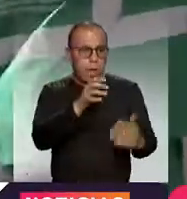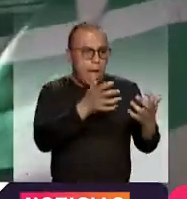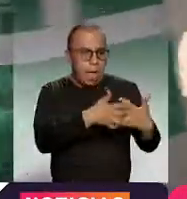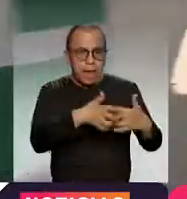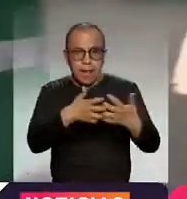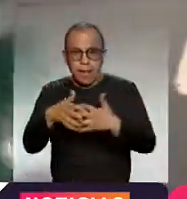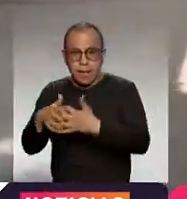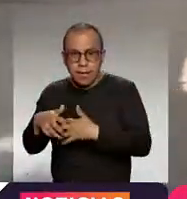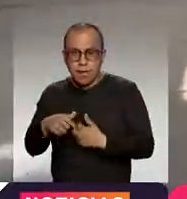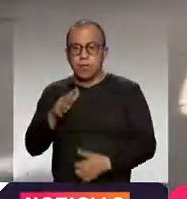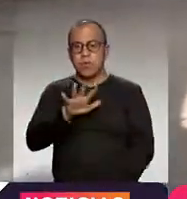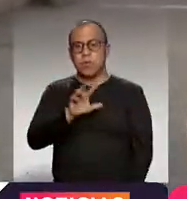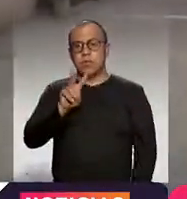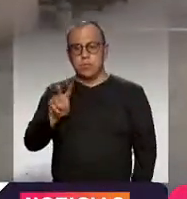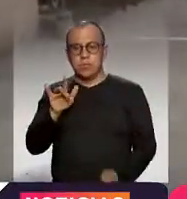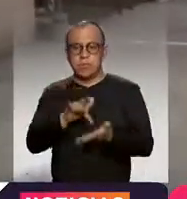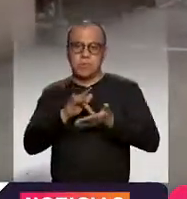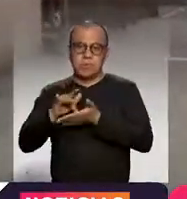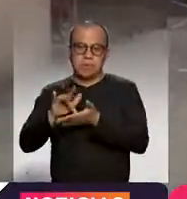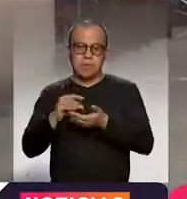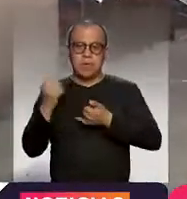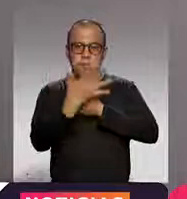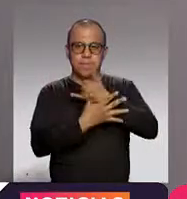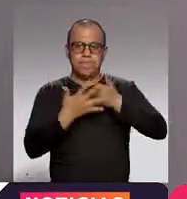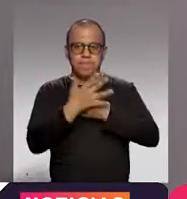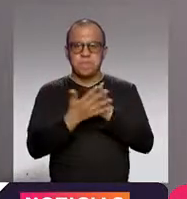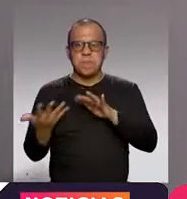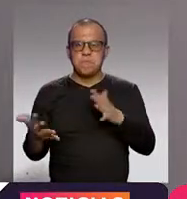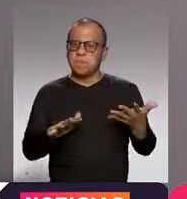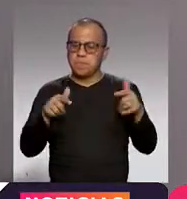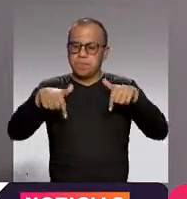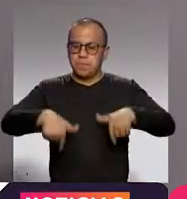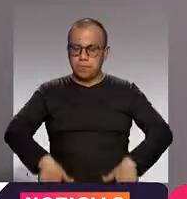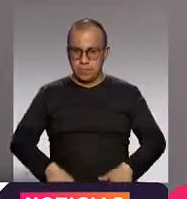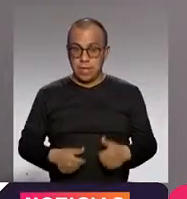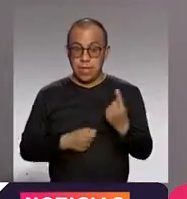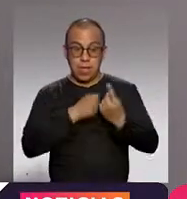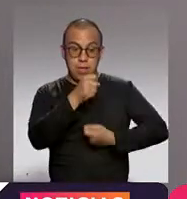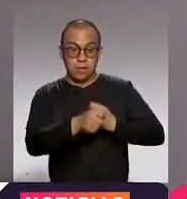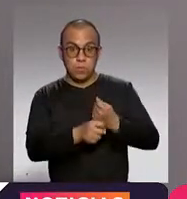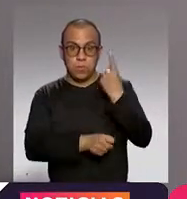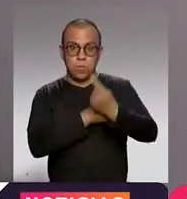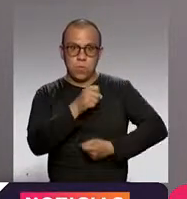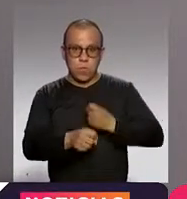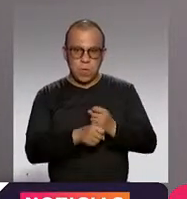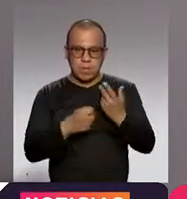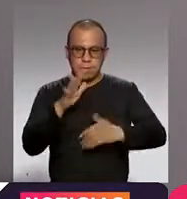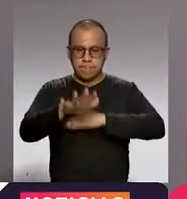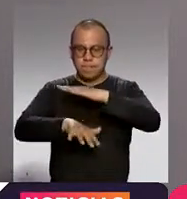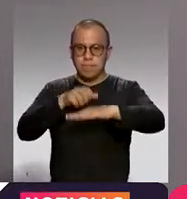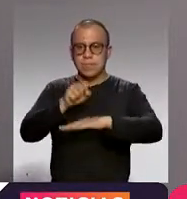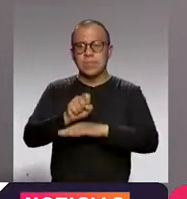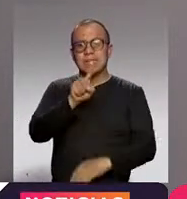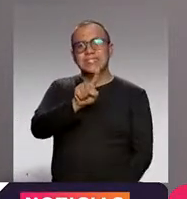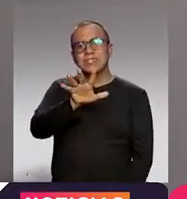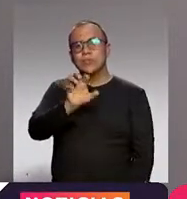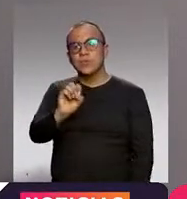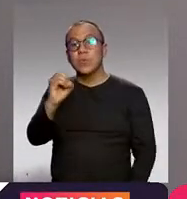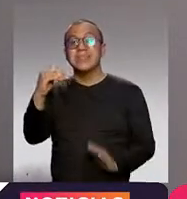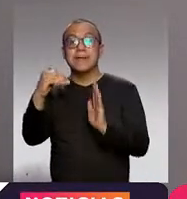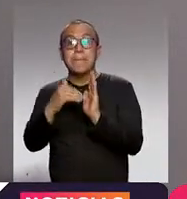el 42% de la participación en el país. Estimamos que anualmente se están reciclando alrededor de 150